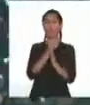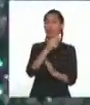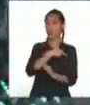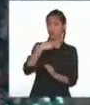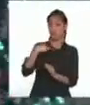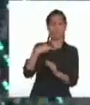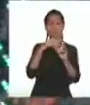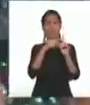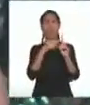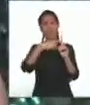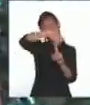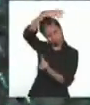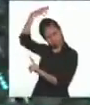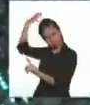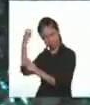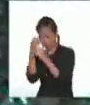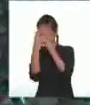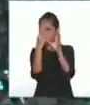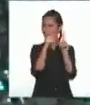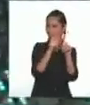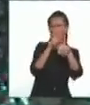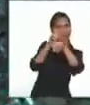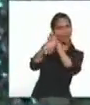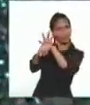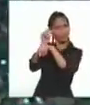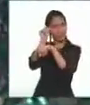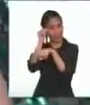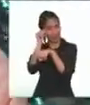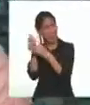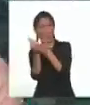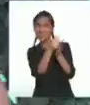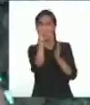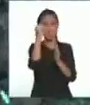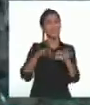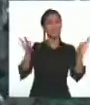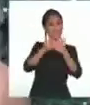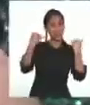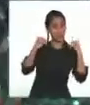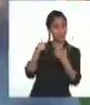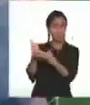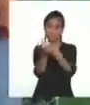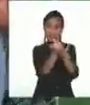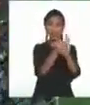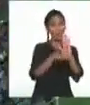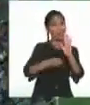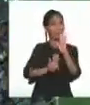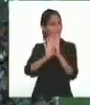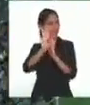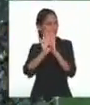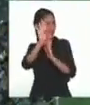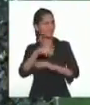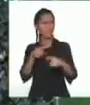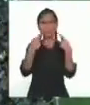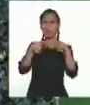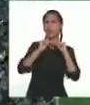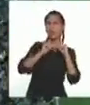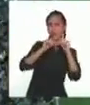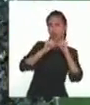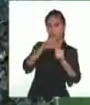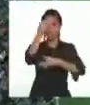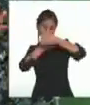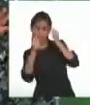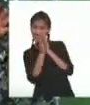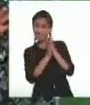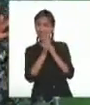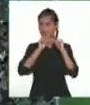nuestro sabio Decau nos recordaba la importancia de jugar como parte del crecimiento y el desarrollo de aprendizajes. Y para seguir aprendiendo de manera